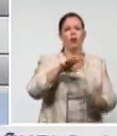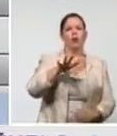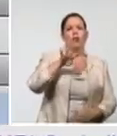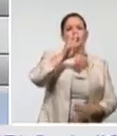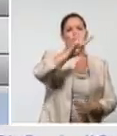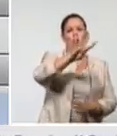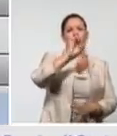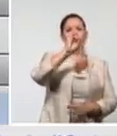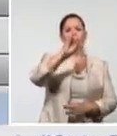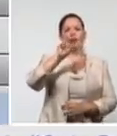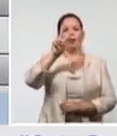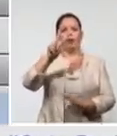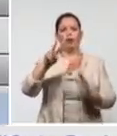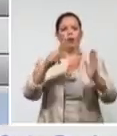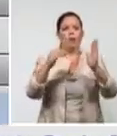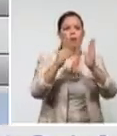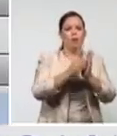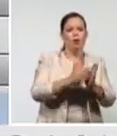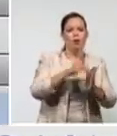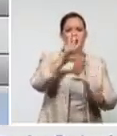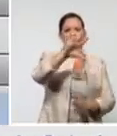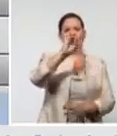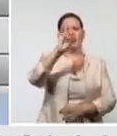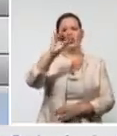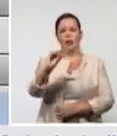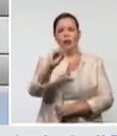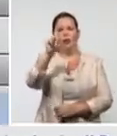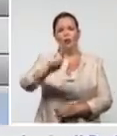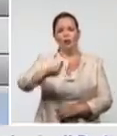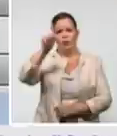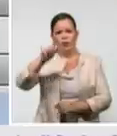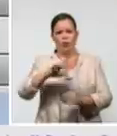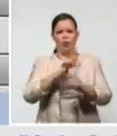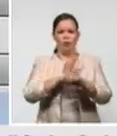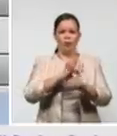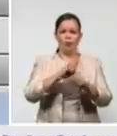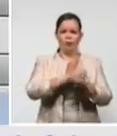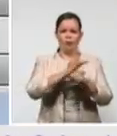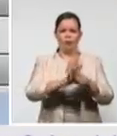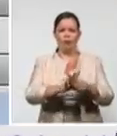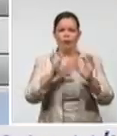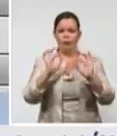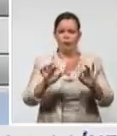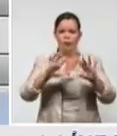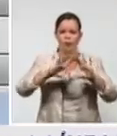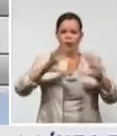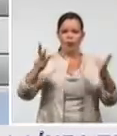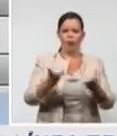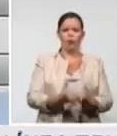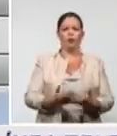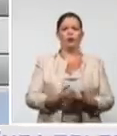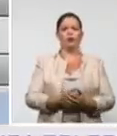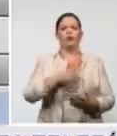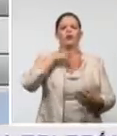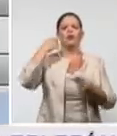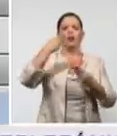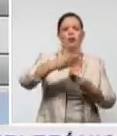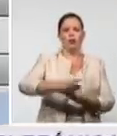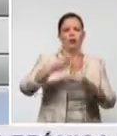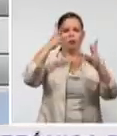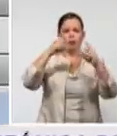21.472.570 casos confirmados en el mundo. Fallecieron nuevamente una cifra elevada,